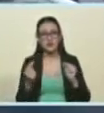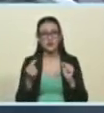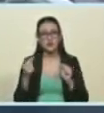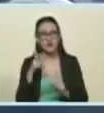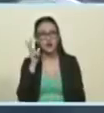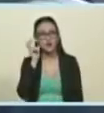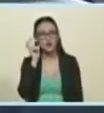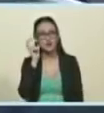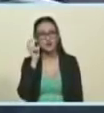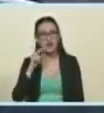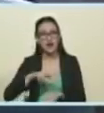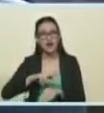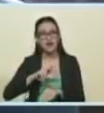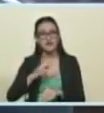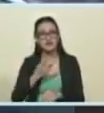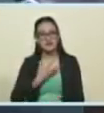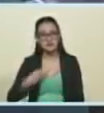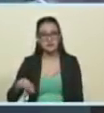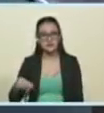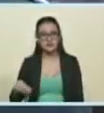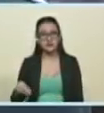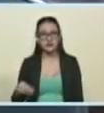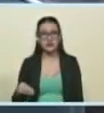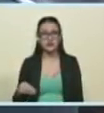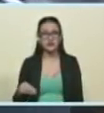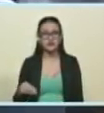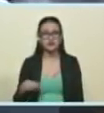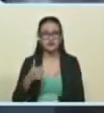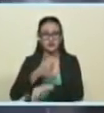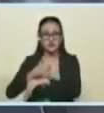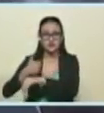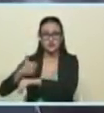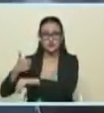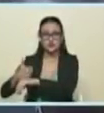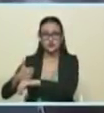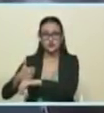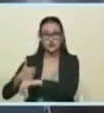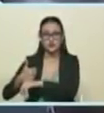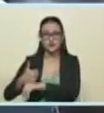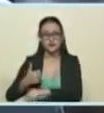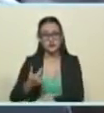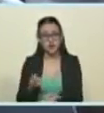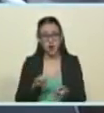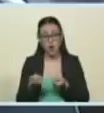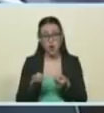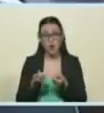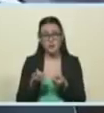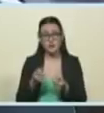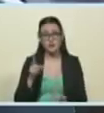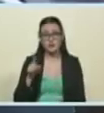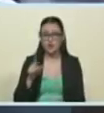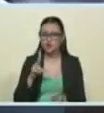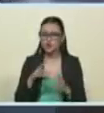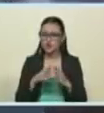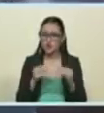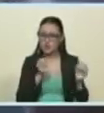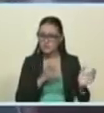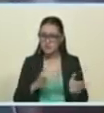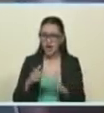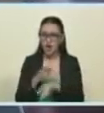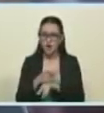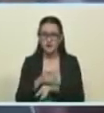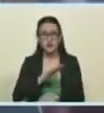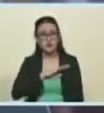de escuchar de los vicepresidentes ejecutivos, del vicepresidente económico, todos los planes que tiene el gobierno